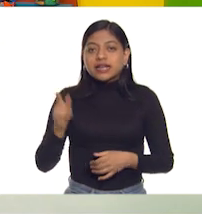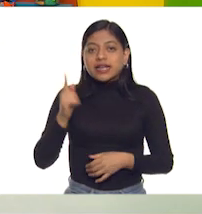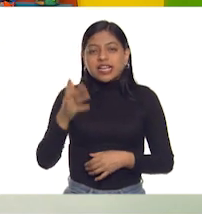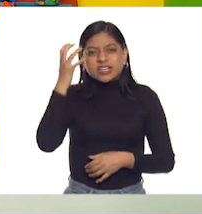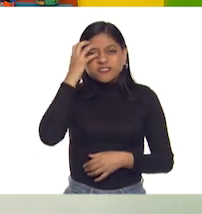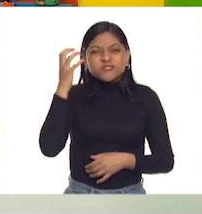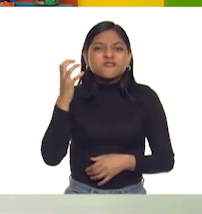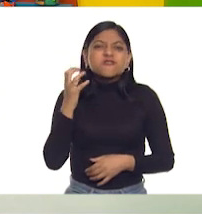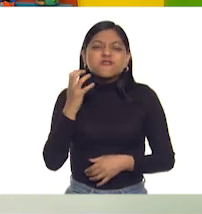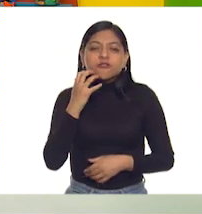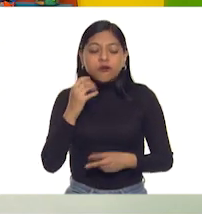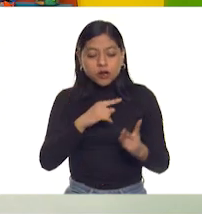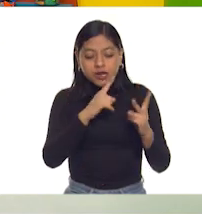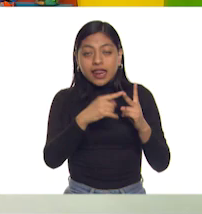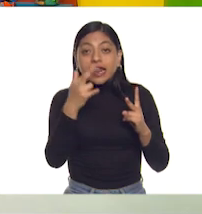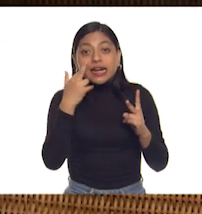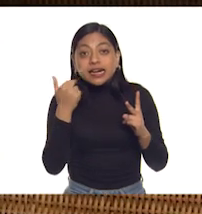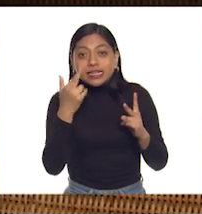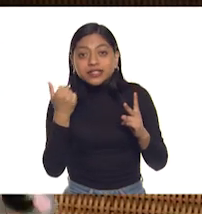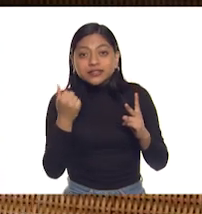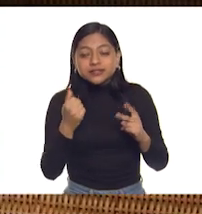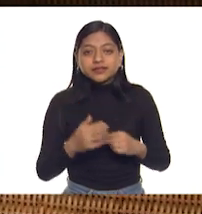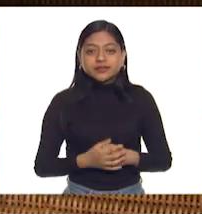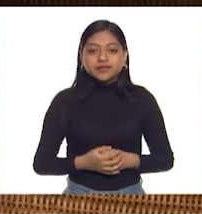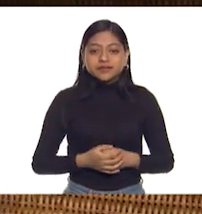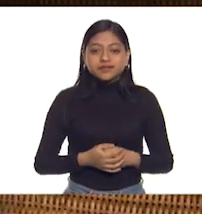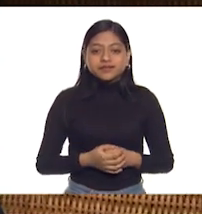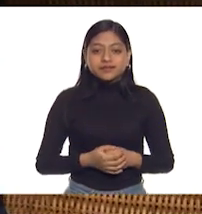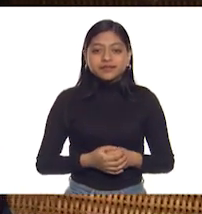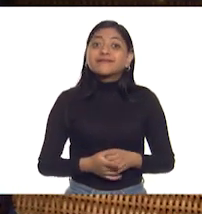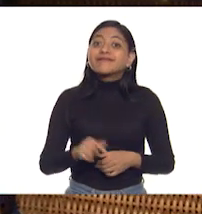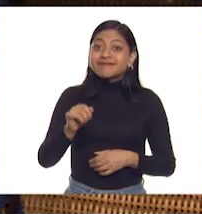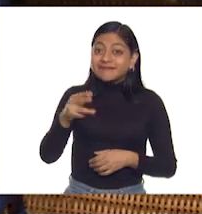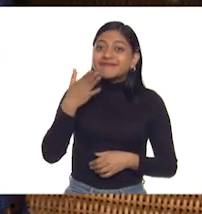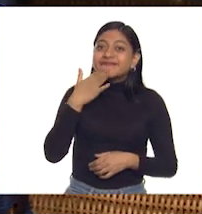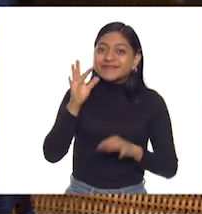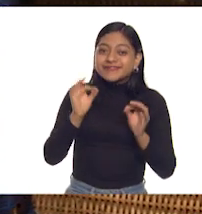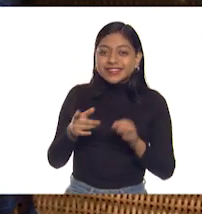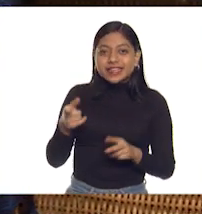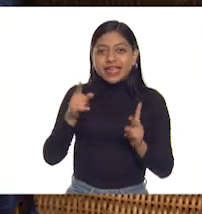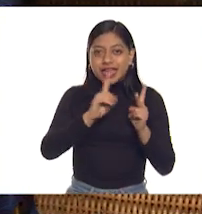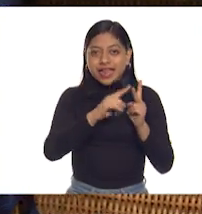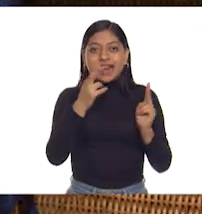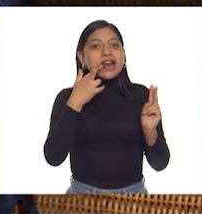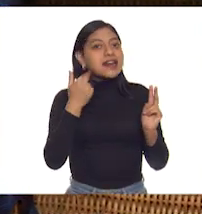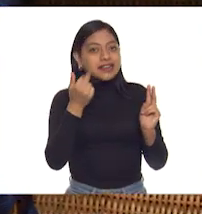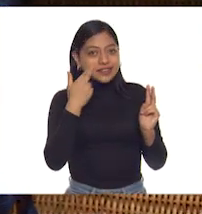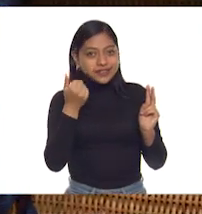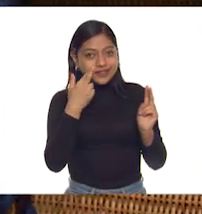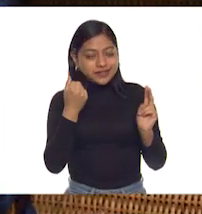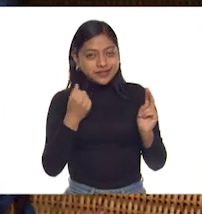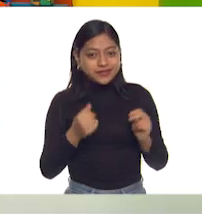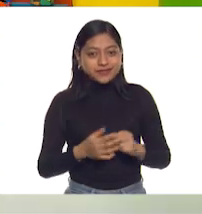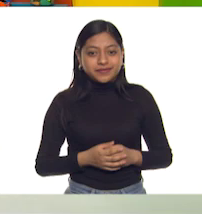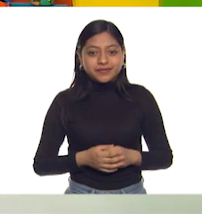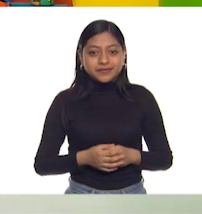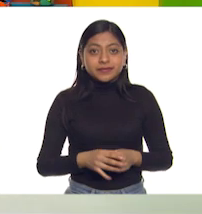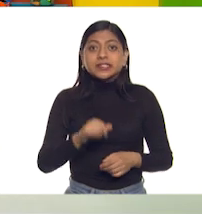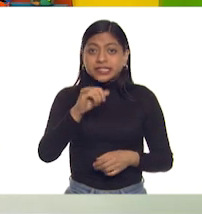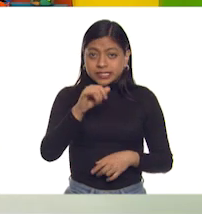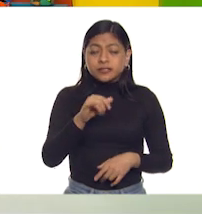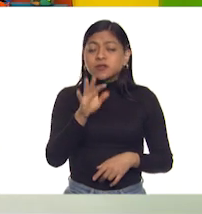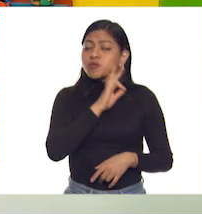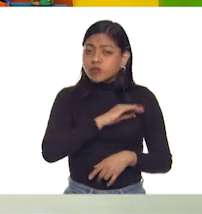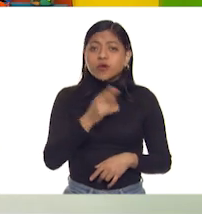Ratón. ¡Ah, perfecto! Mira, aquí tenemos un ratón. ¡Oh, puede funcionar